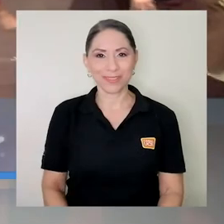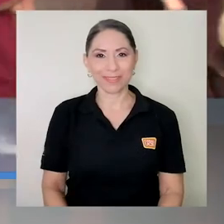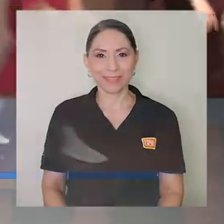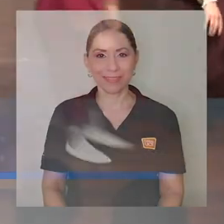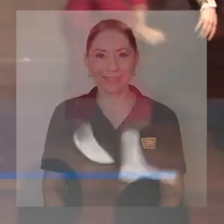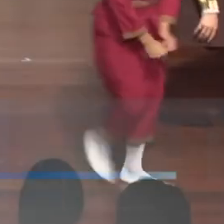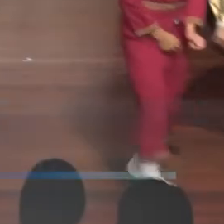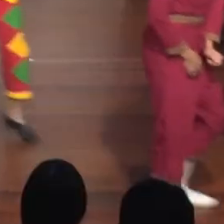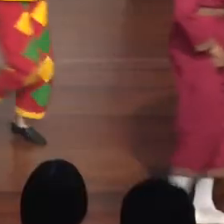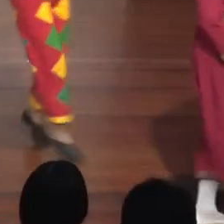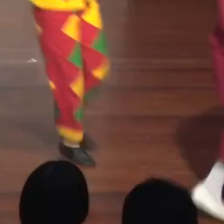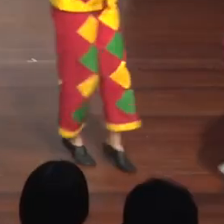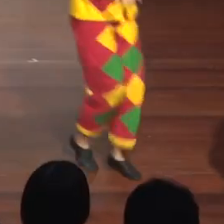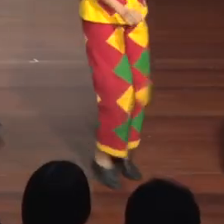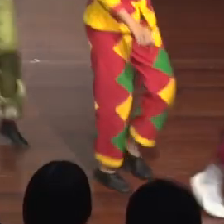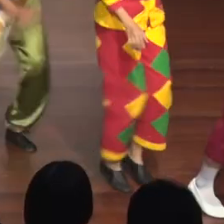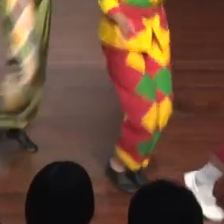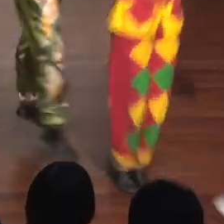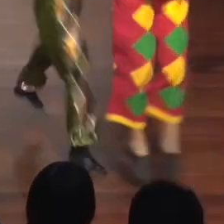¡Gracias!